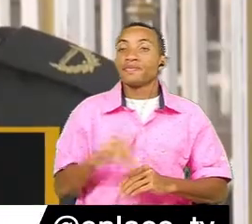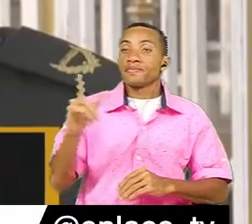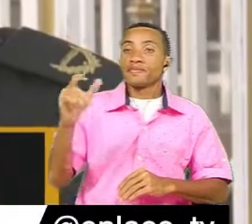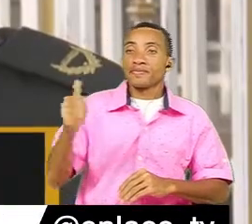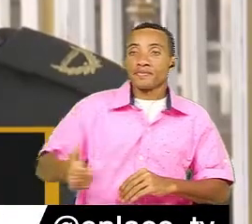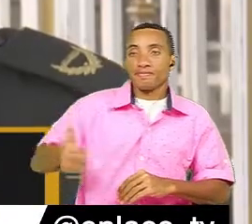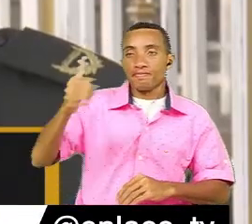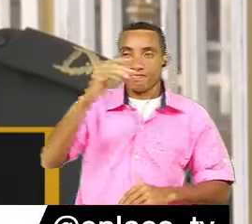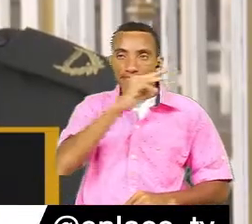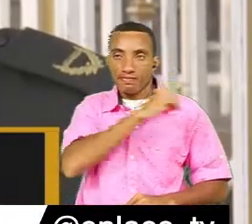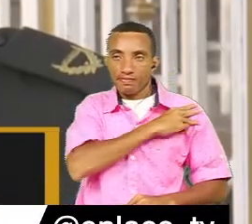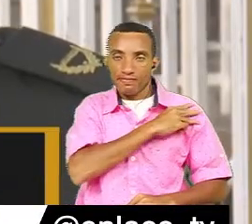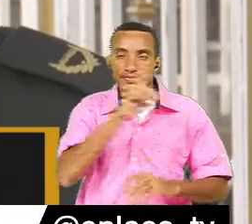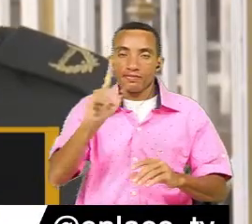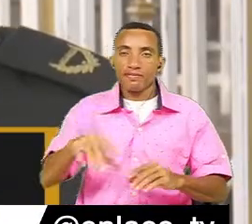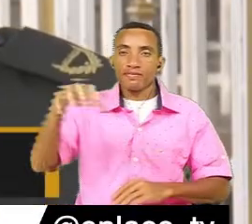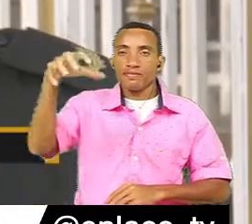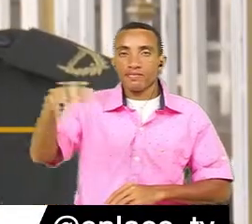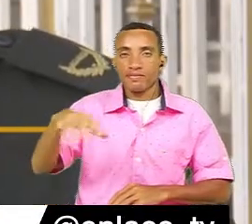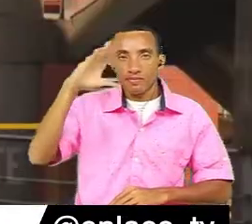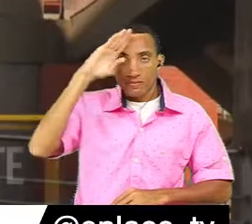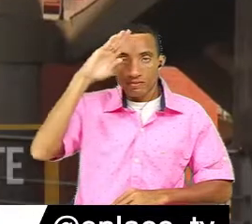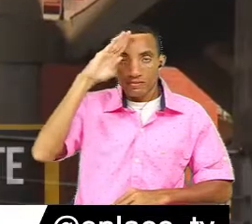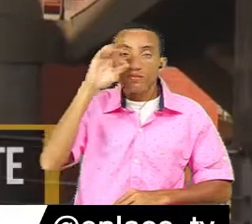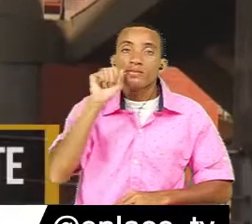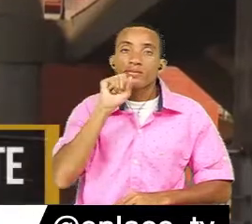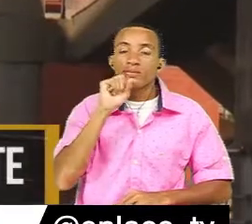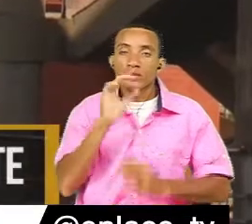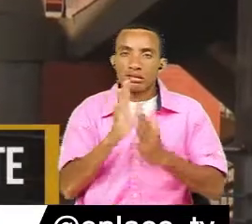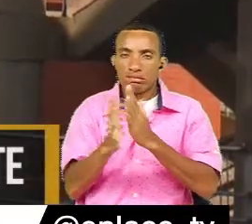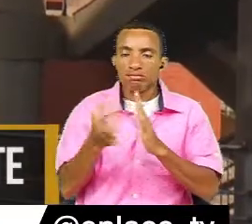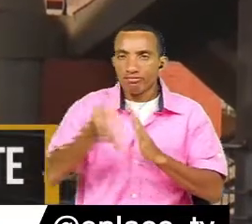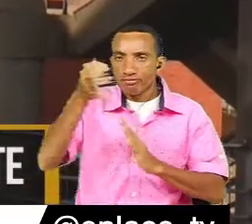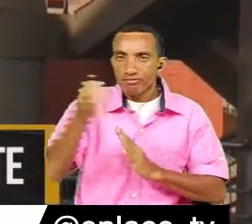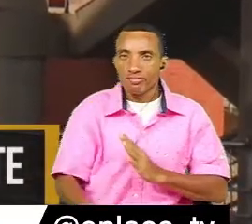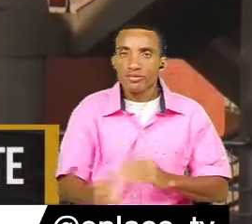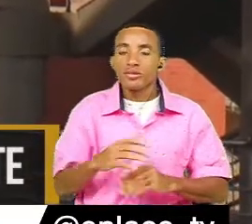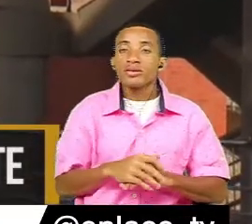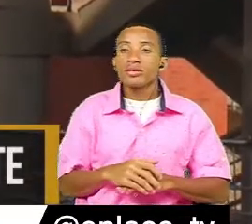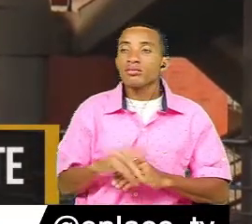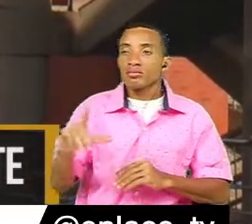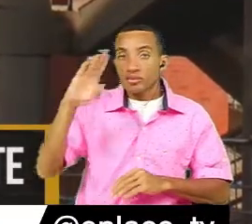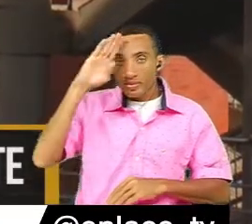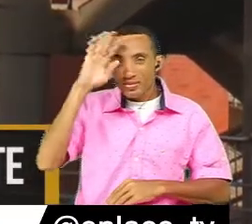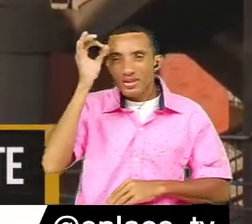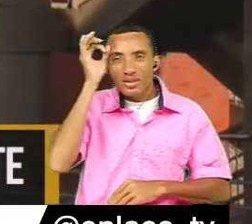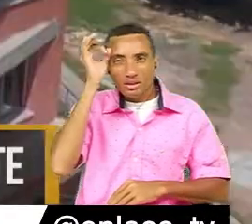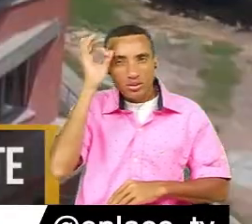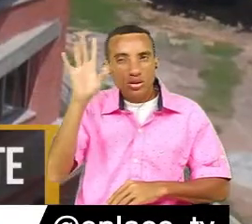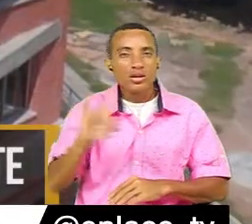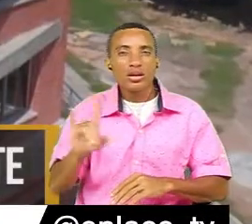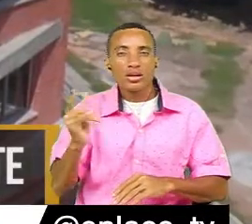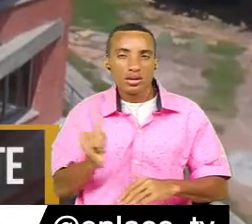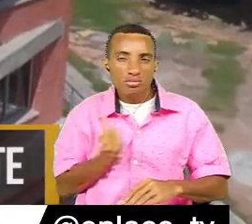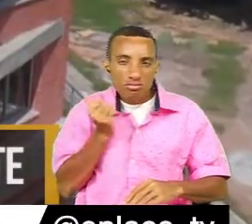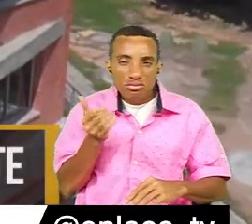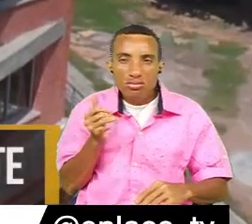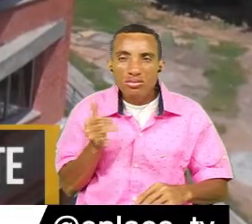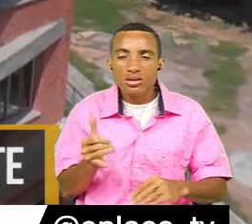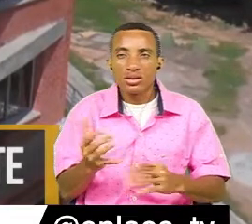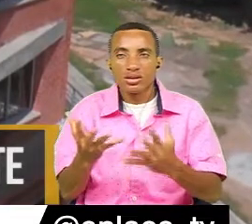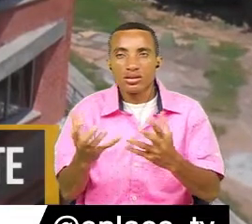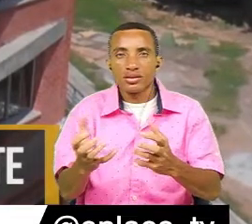Torres, comandante de la estación de policía Barranca Bermeja, confirmó que los uniformados atendieron un caso de posible agresión sexual contra un menor de edad